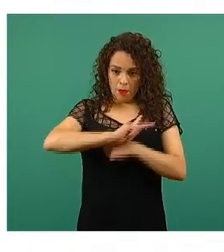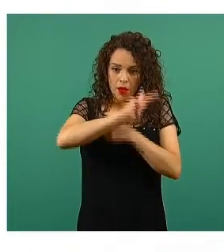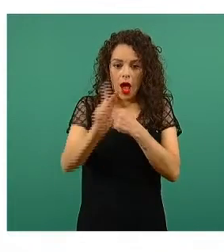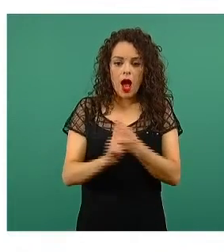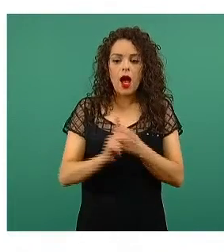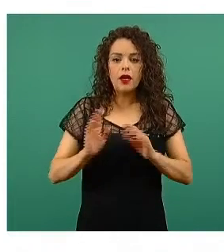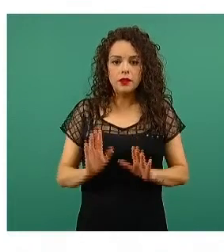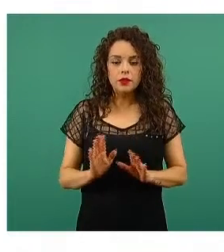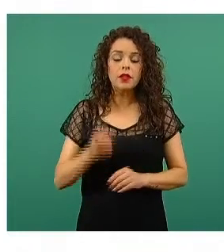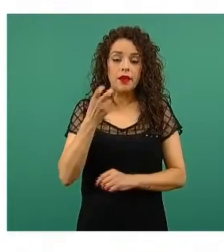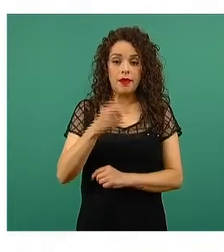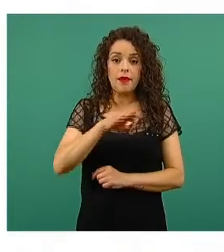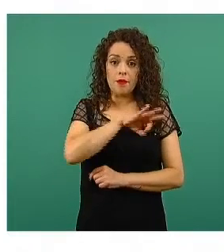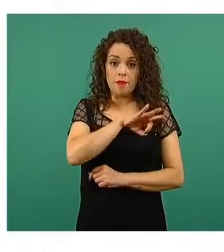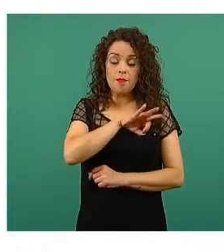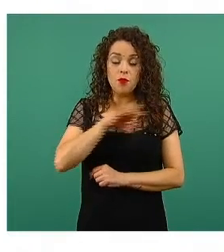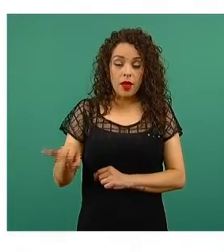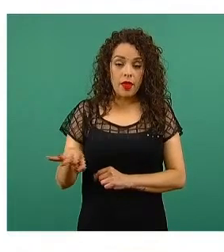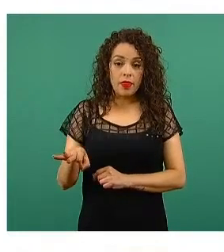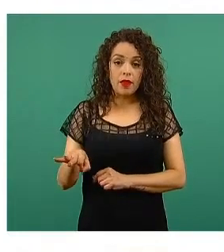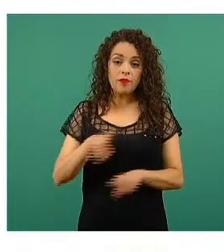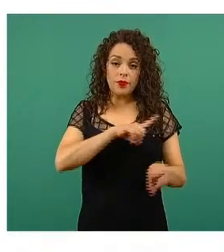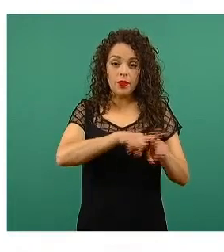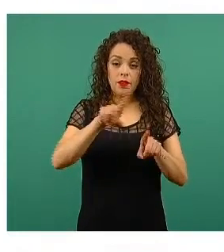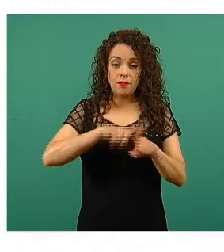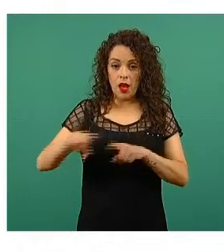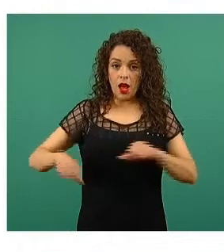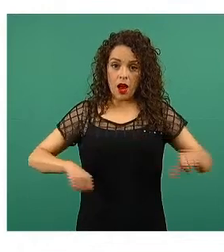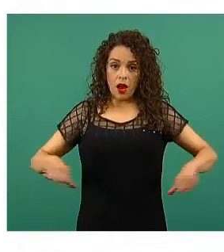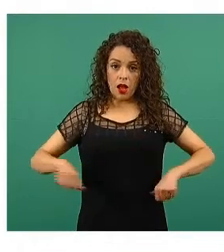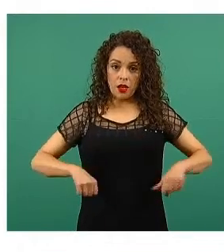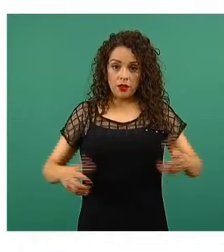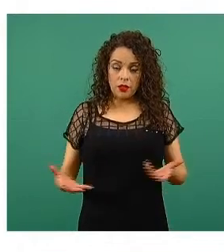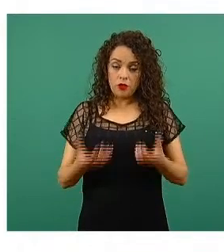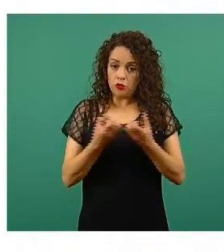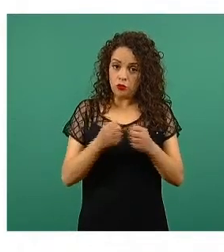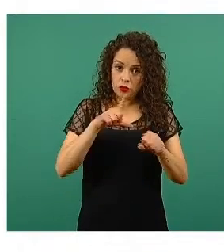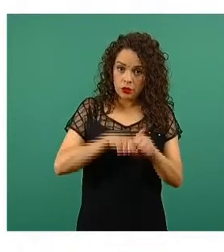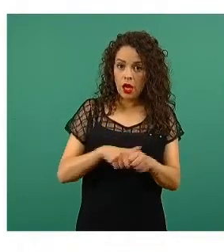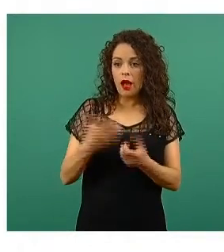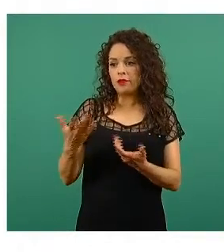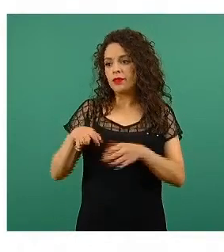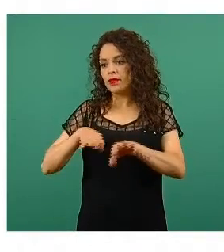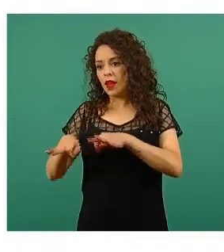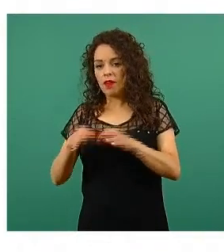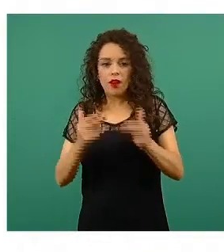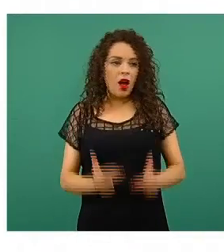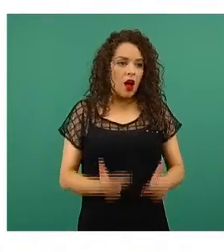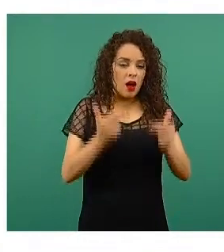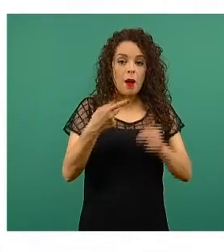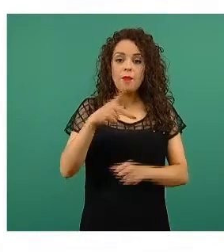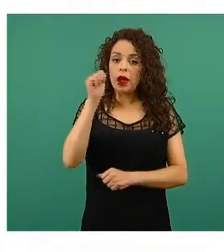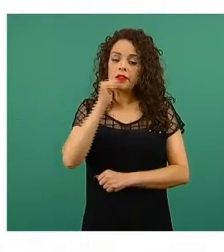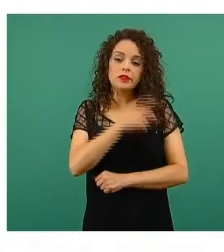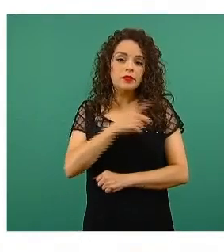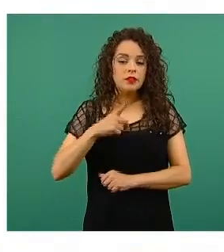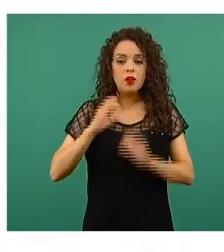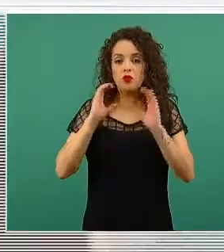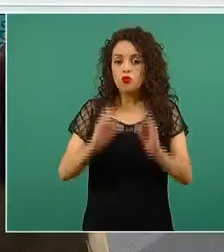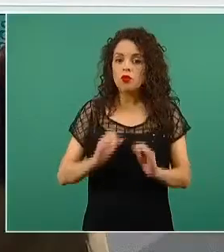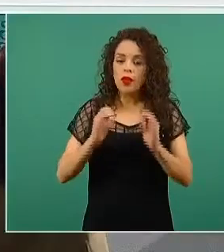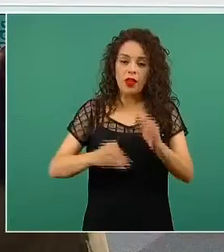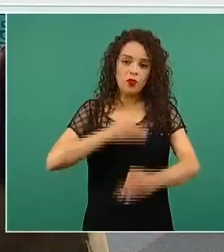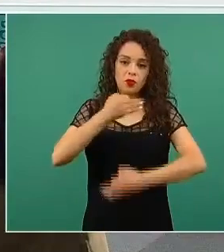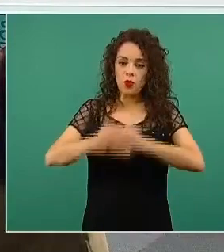puedo generar diferentes actividades sociales y económicas, siempre cuidándonos todas